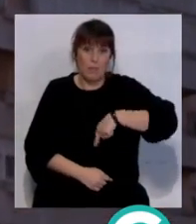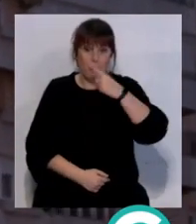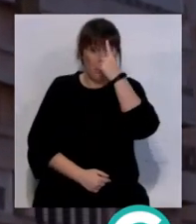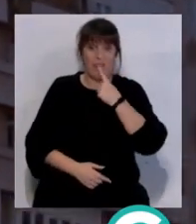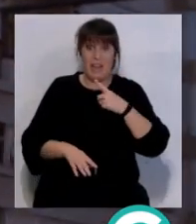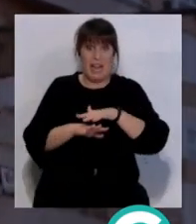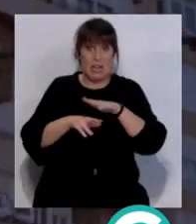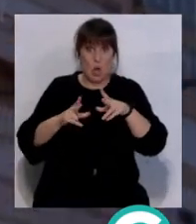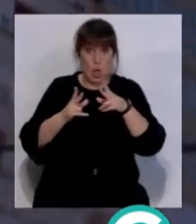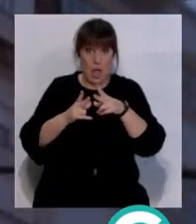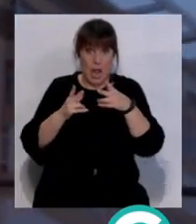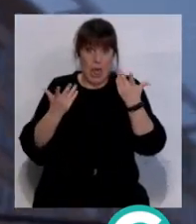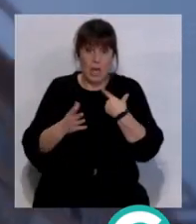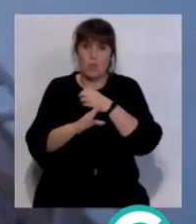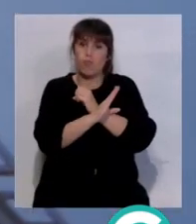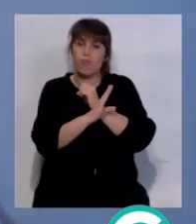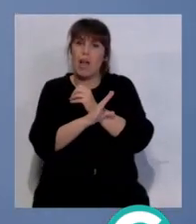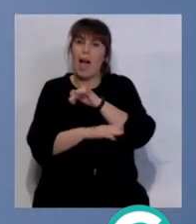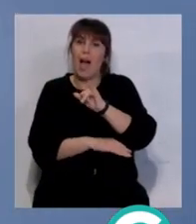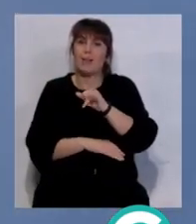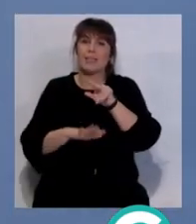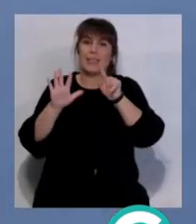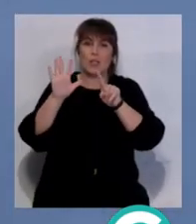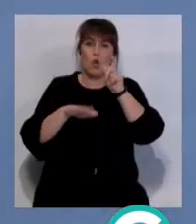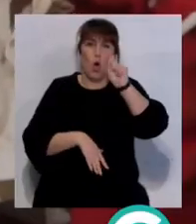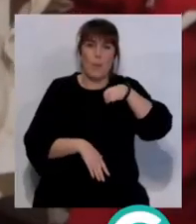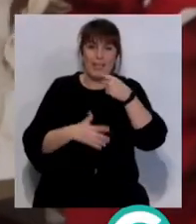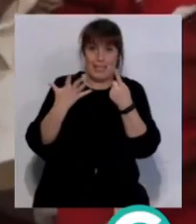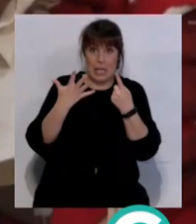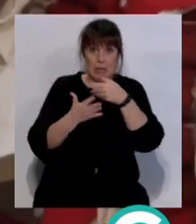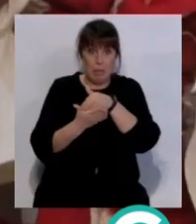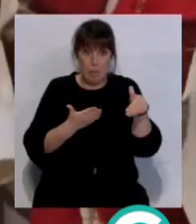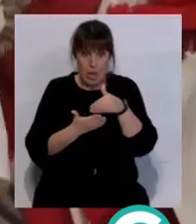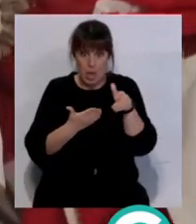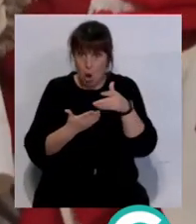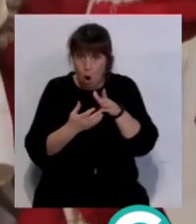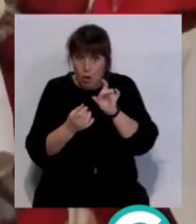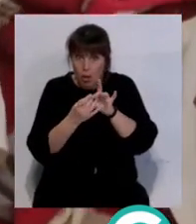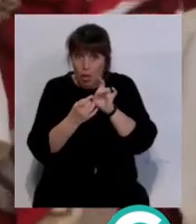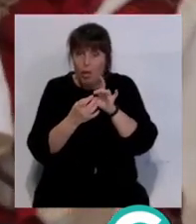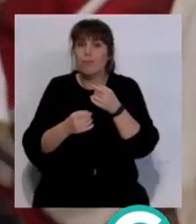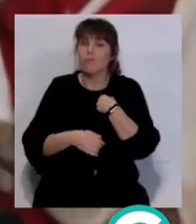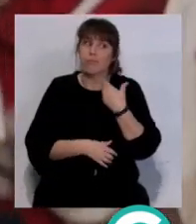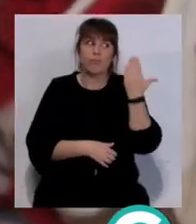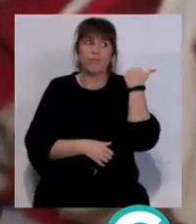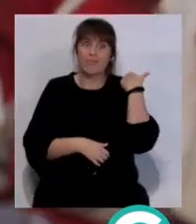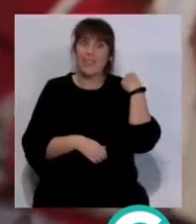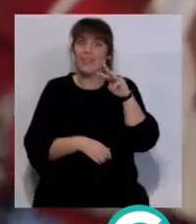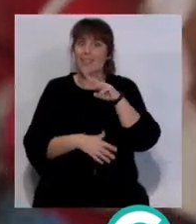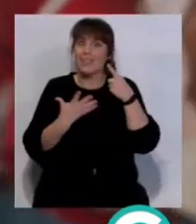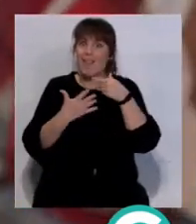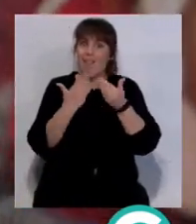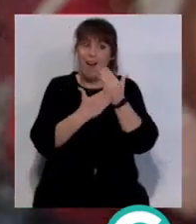redes sociales de la televisión municipal, han registrado 6,6 millones de impresiones en los últimos 36 días. Se